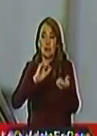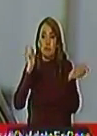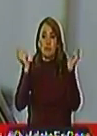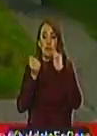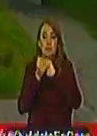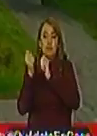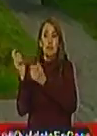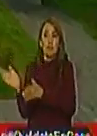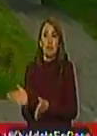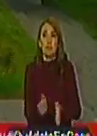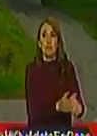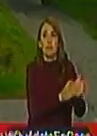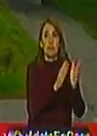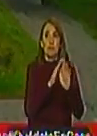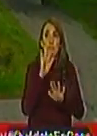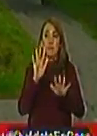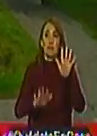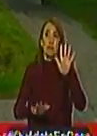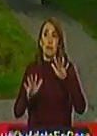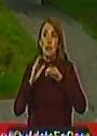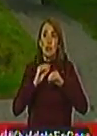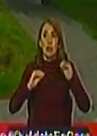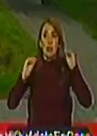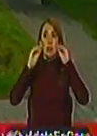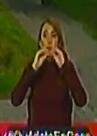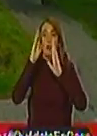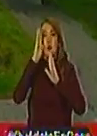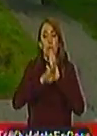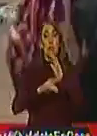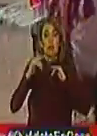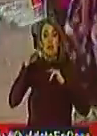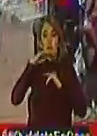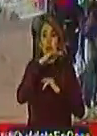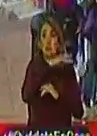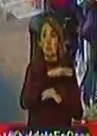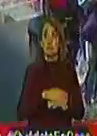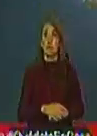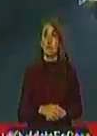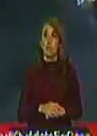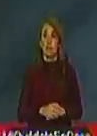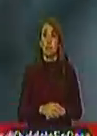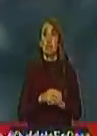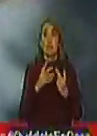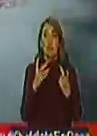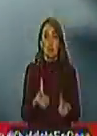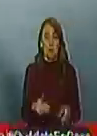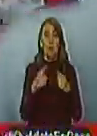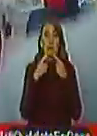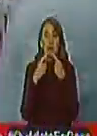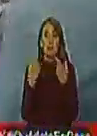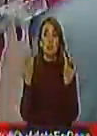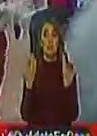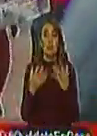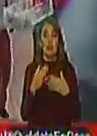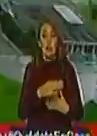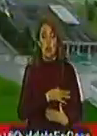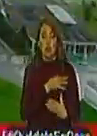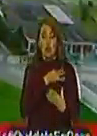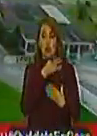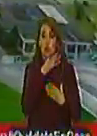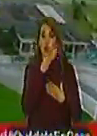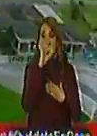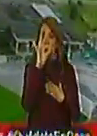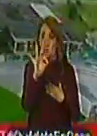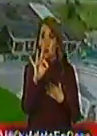ciclo biológico para cantar en horas donde hay menos contaminación sonora. Luis Bravo señala que esta coyuntura por el